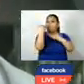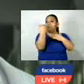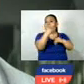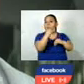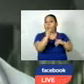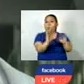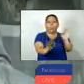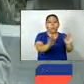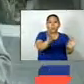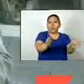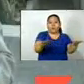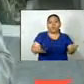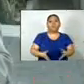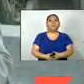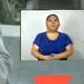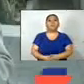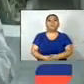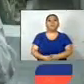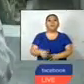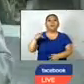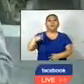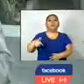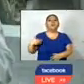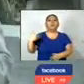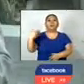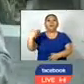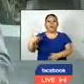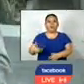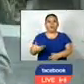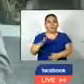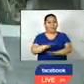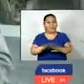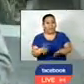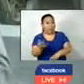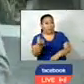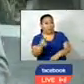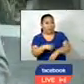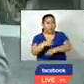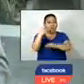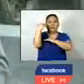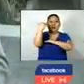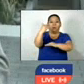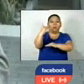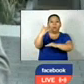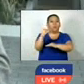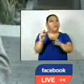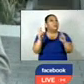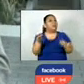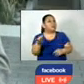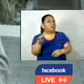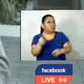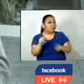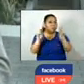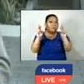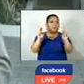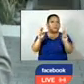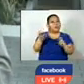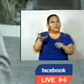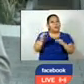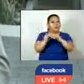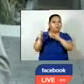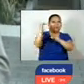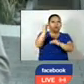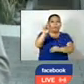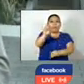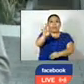en la impunidad. Solamente para este año que estarían próximos a prescribir, habríamos estado hablando de un número superior